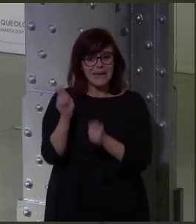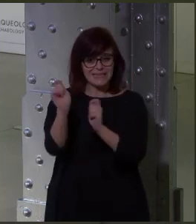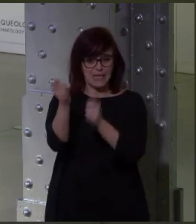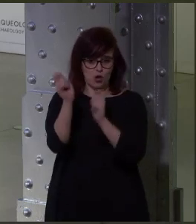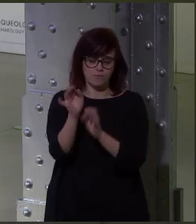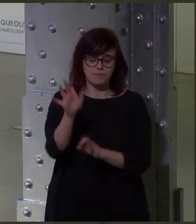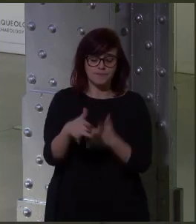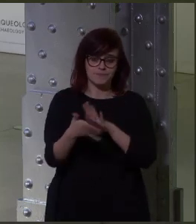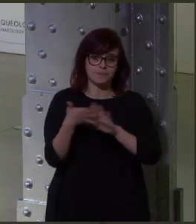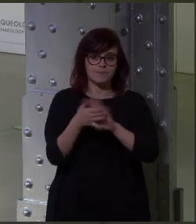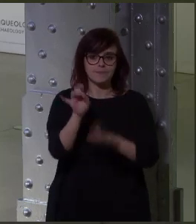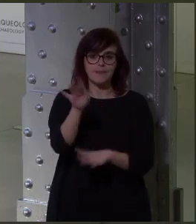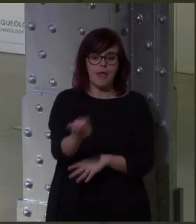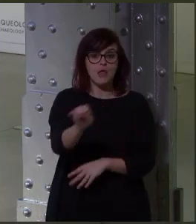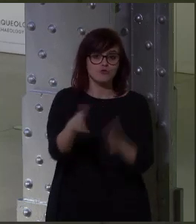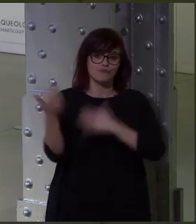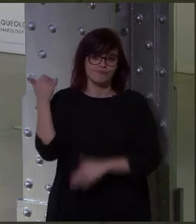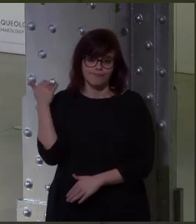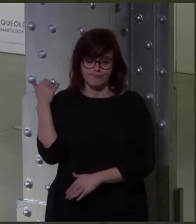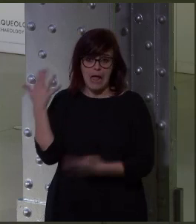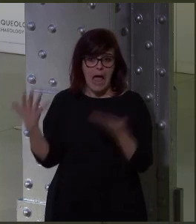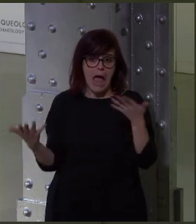yo hablo de hace 15 años,